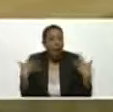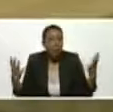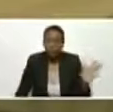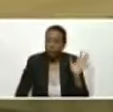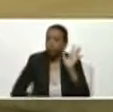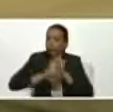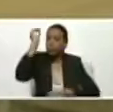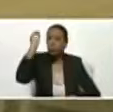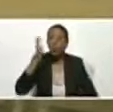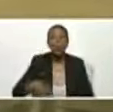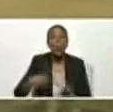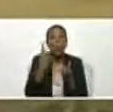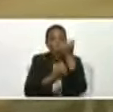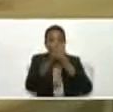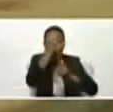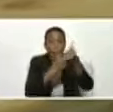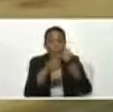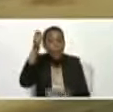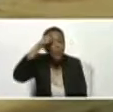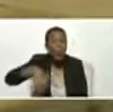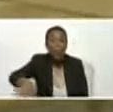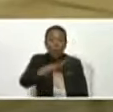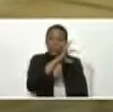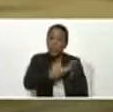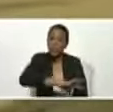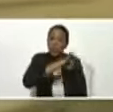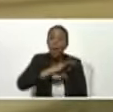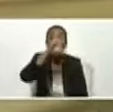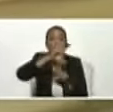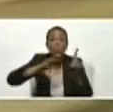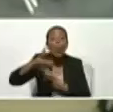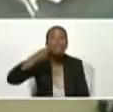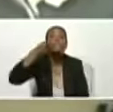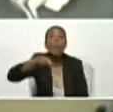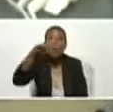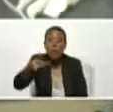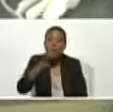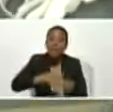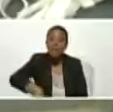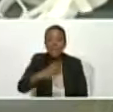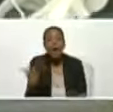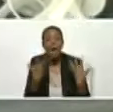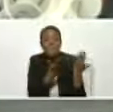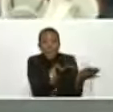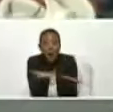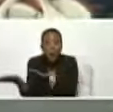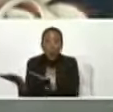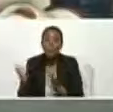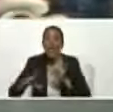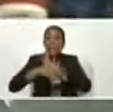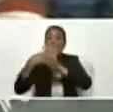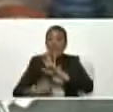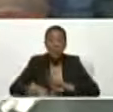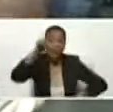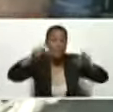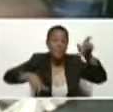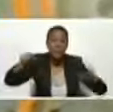Impuls económico de nuestro pueblo social cultural político para blindar la